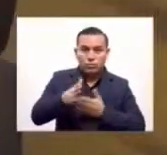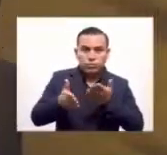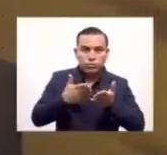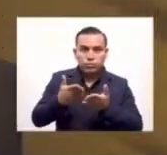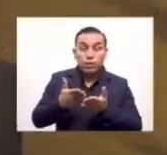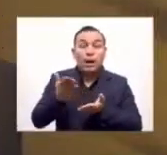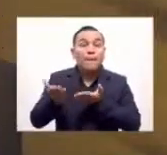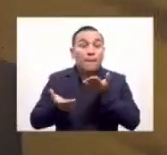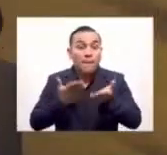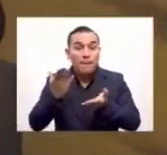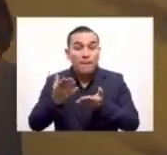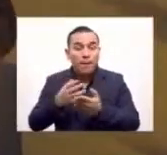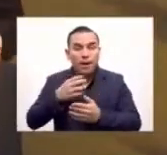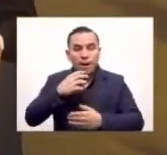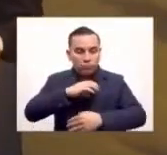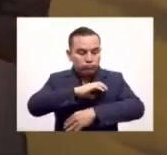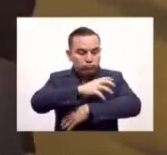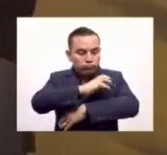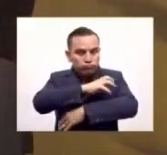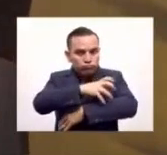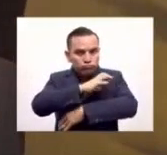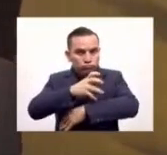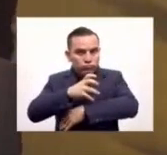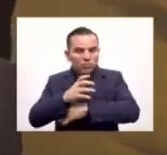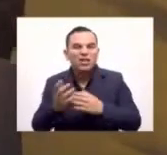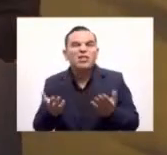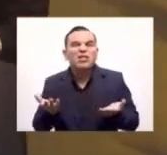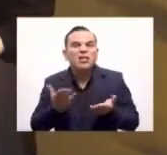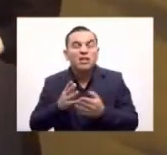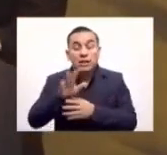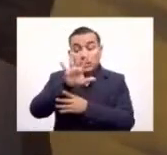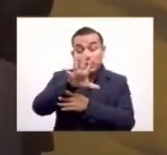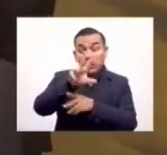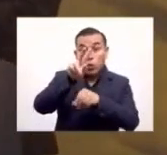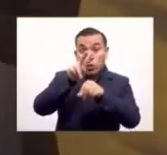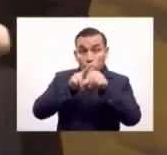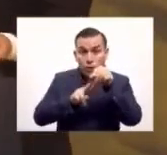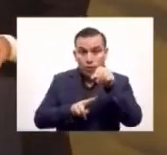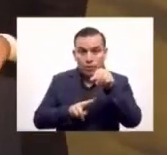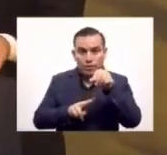Computación es lo básico que necesitas para cualquier cosa, para emprender,